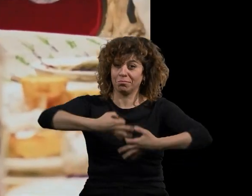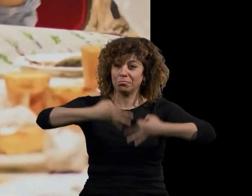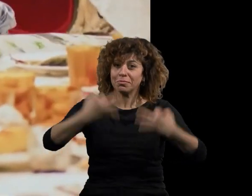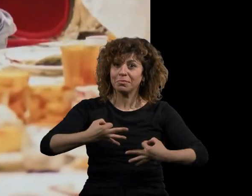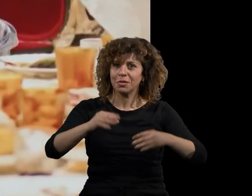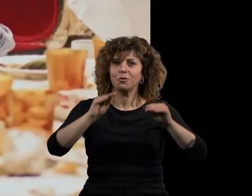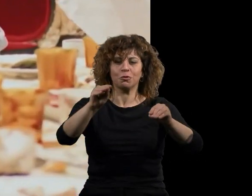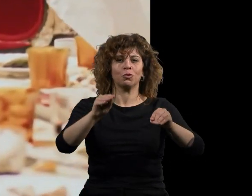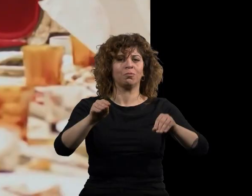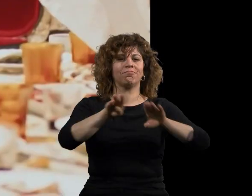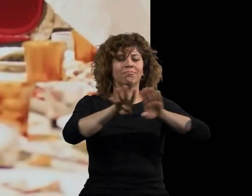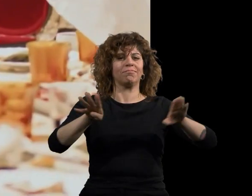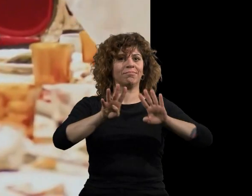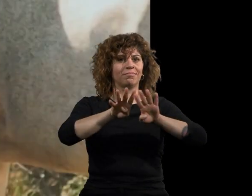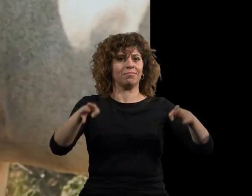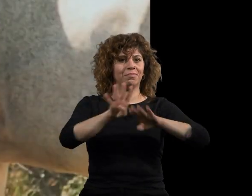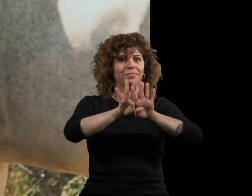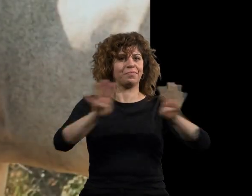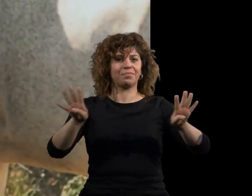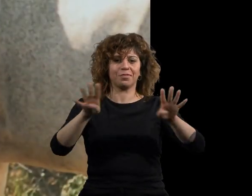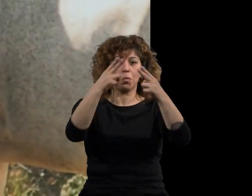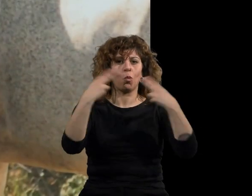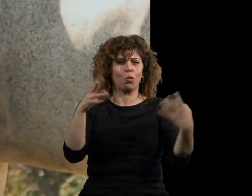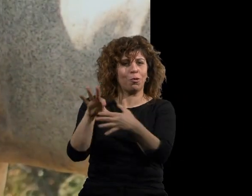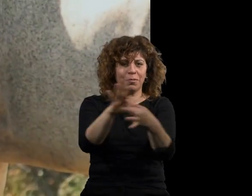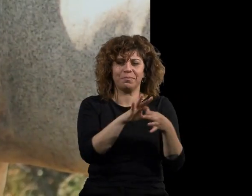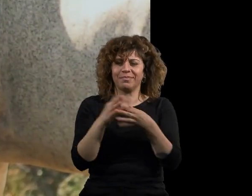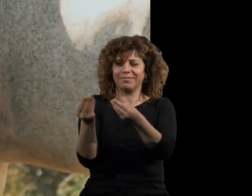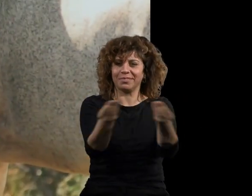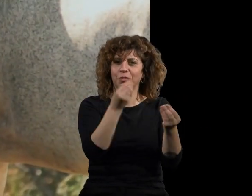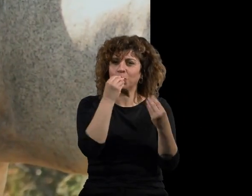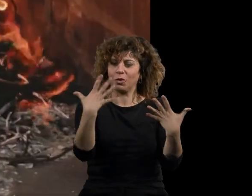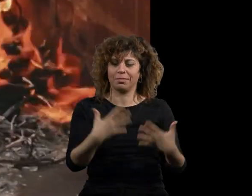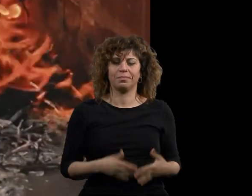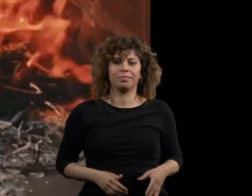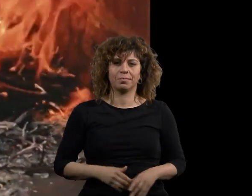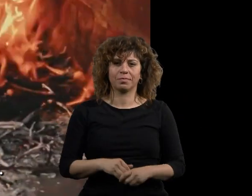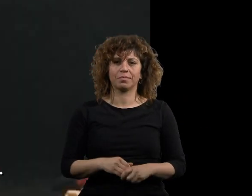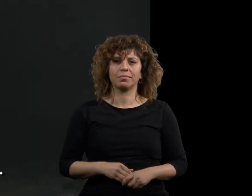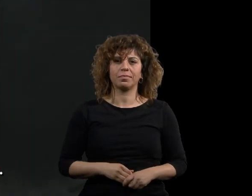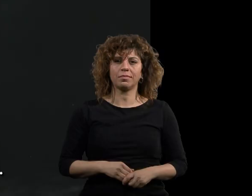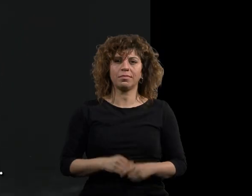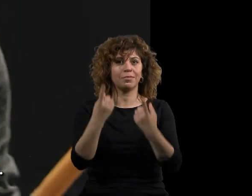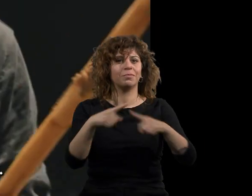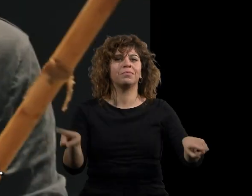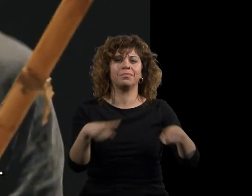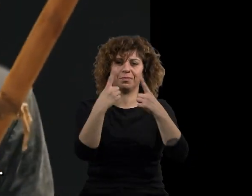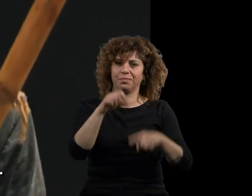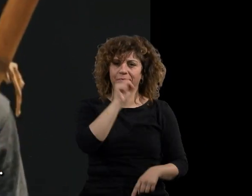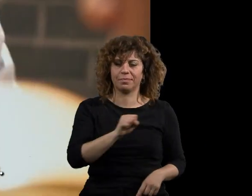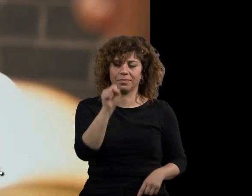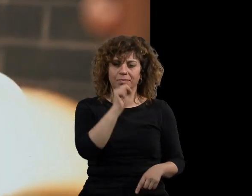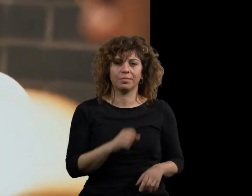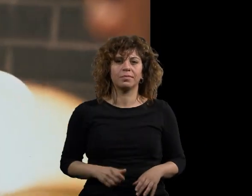su buena energía en el escenario y conexión con el público. La rumba cigala, amor mandalas, esto no es Red Bull, pero te